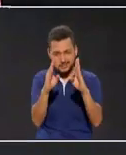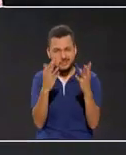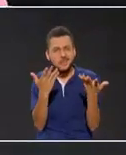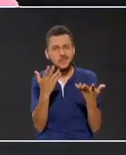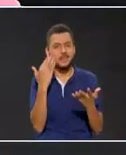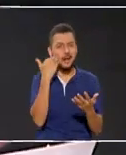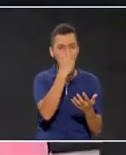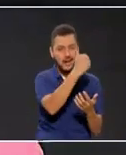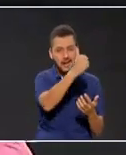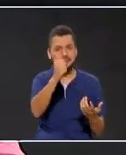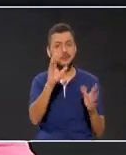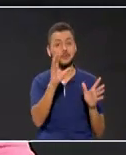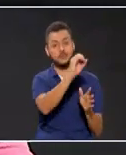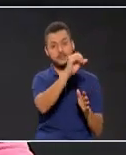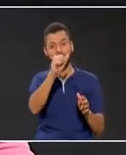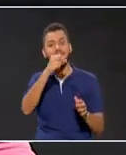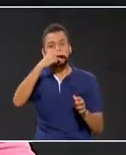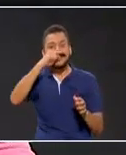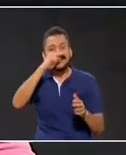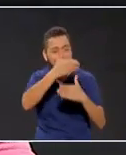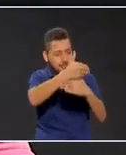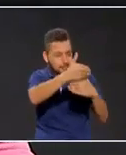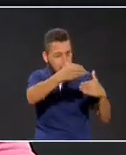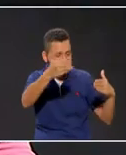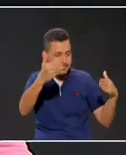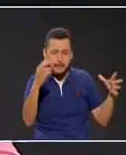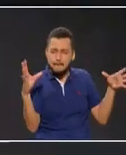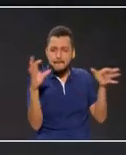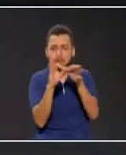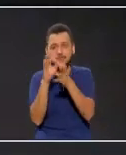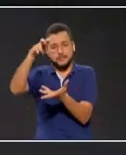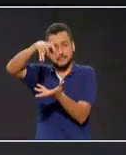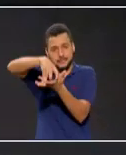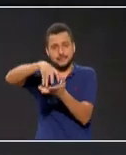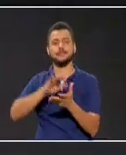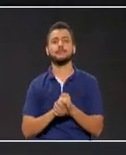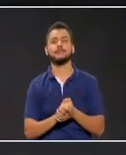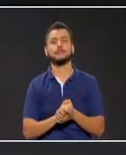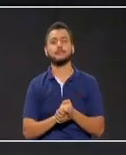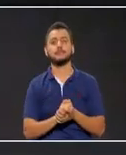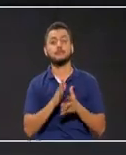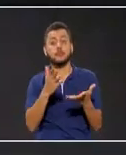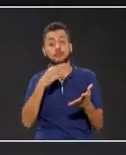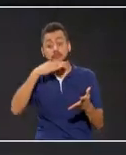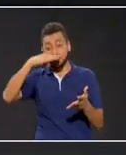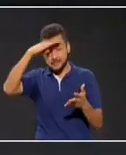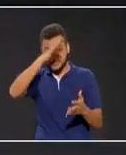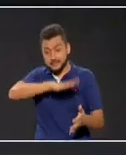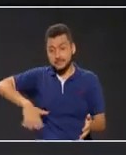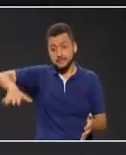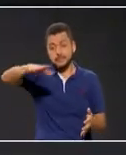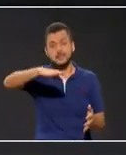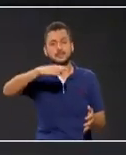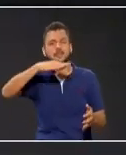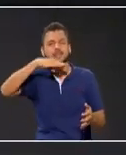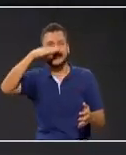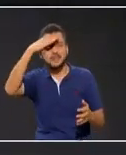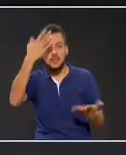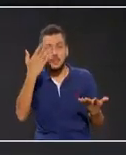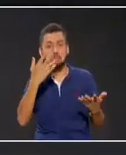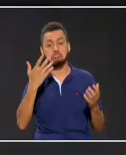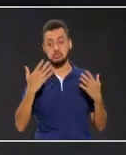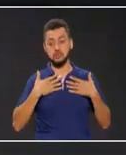articulado a unos centros de cuidado del adulto mayor y también a lo que hemos planteado, que Medellín sea caminable y pedaleable. Porque